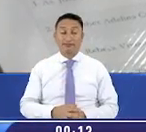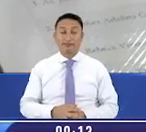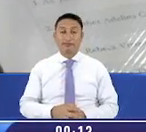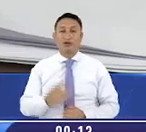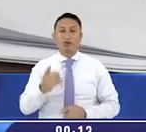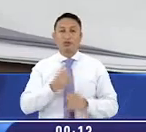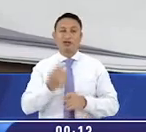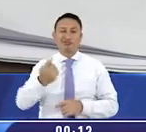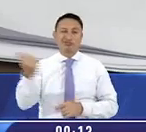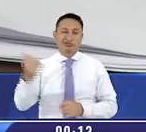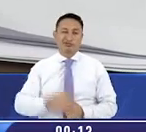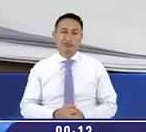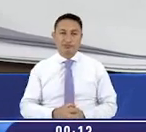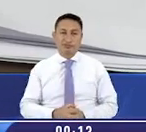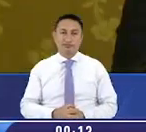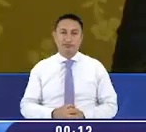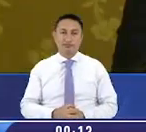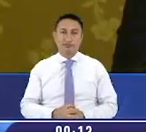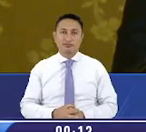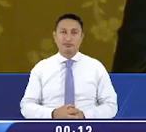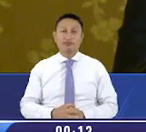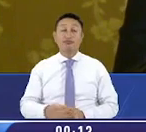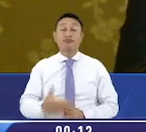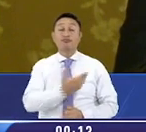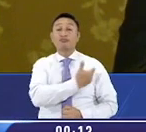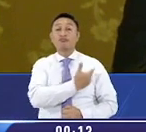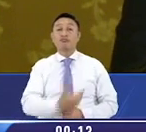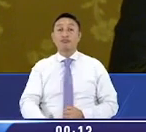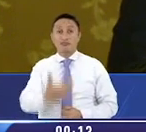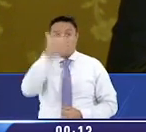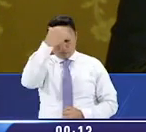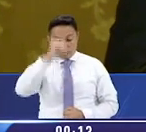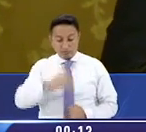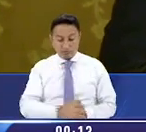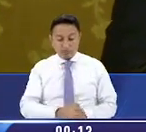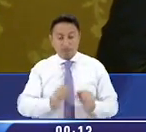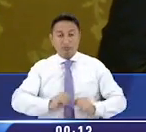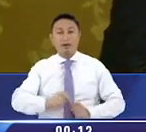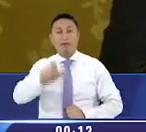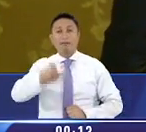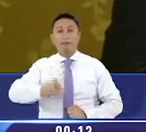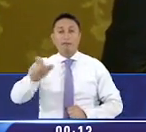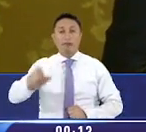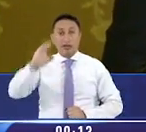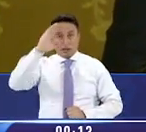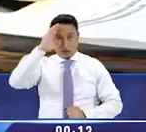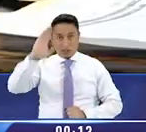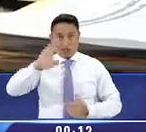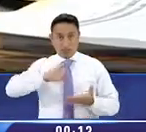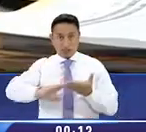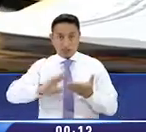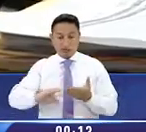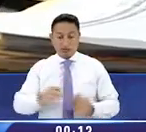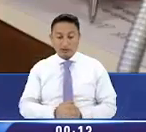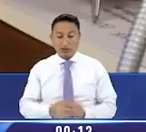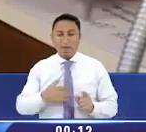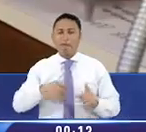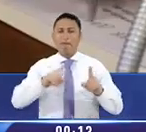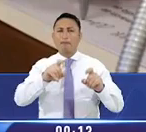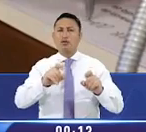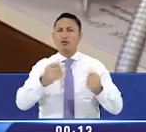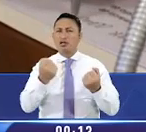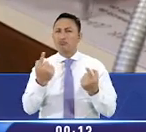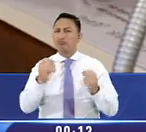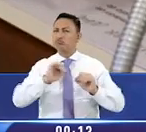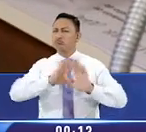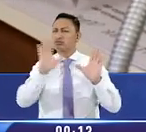lo que fue rechazada. También se negó que el presidente de la República pueda indultar a los uniformados, al ser una pregunta poco clara y